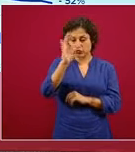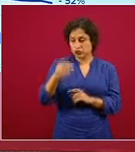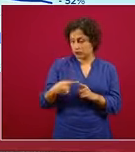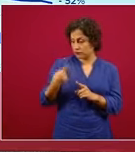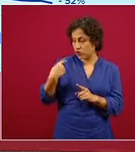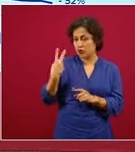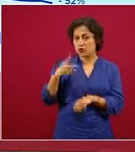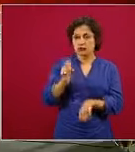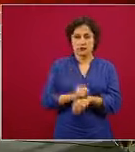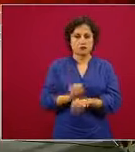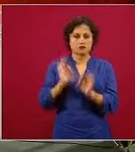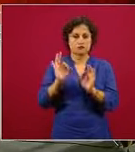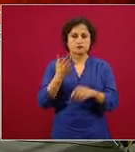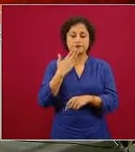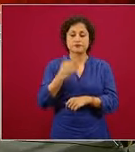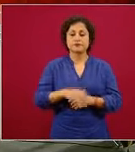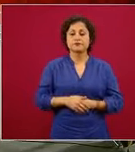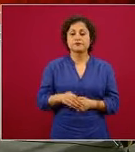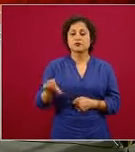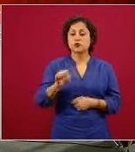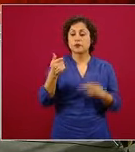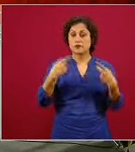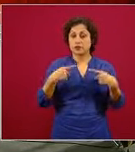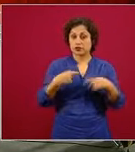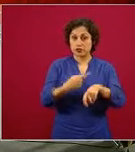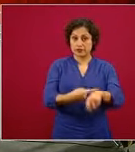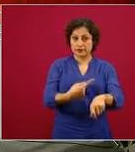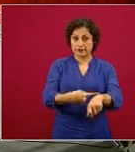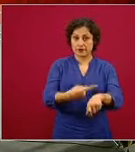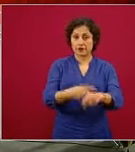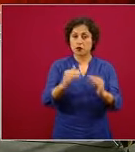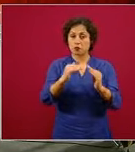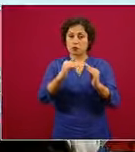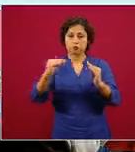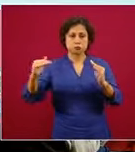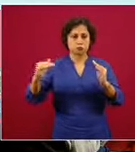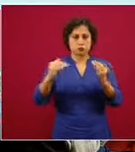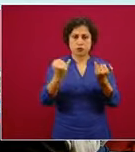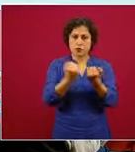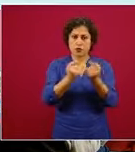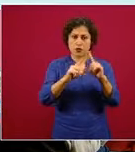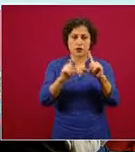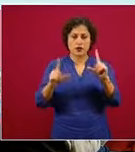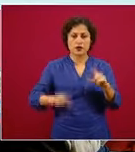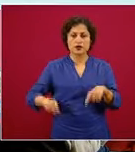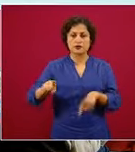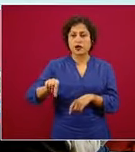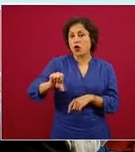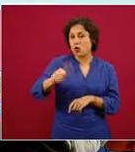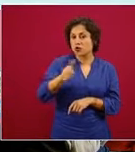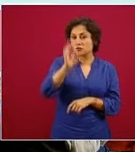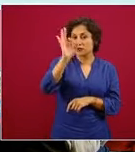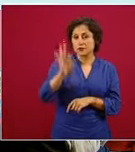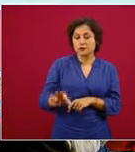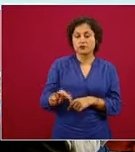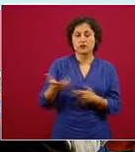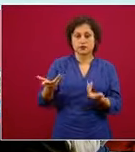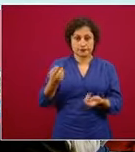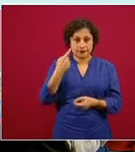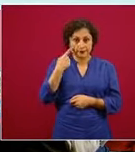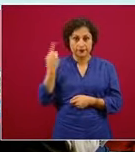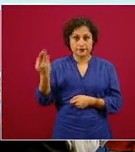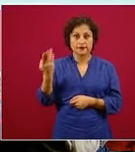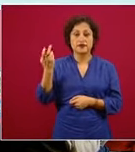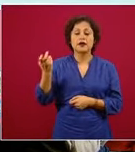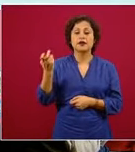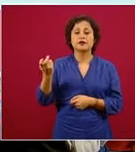semanas. Vemos que el porcentaje de casos activos está prácticamente en la media nacional, es decir, 11%, y está representada precisamente